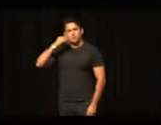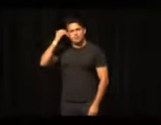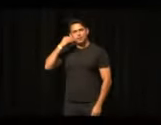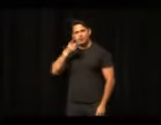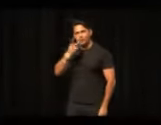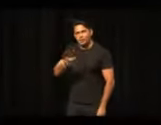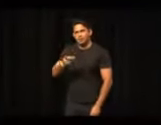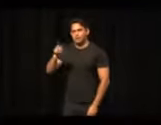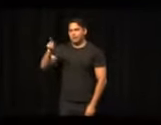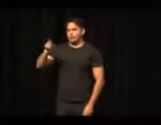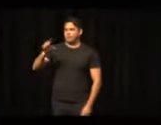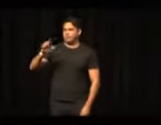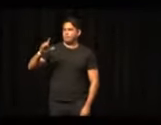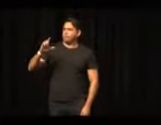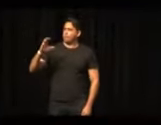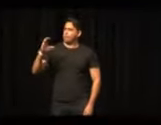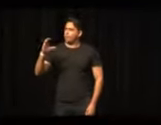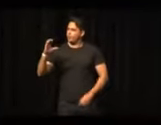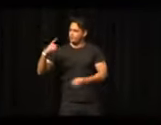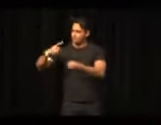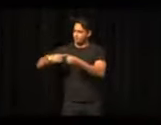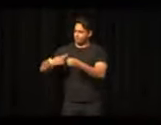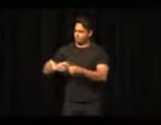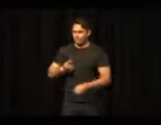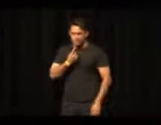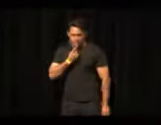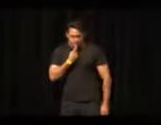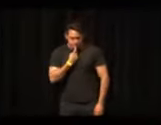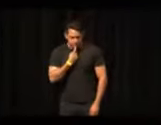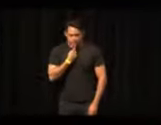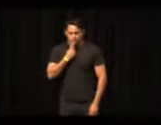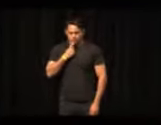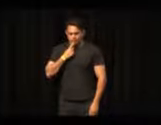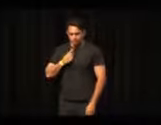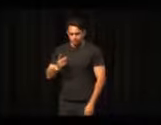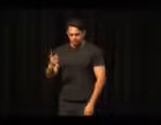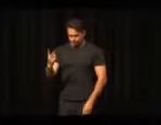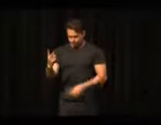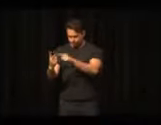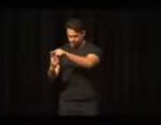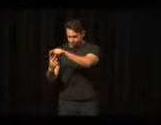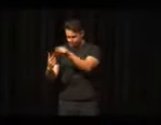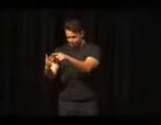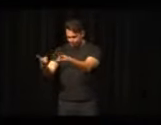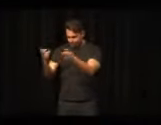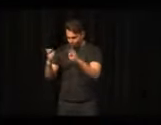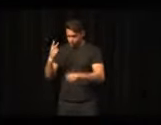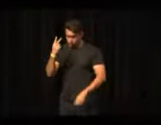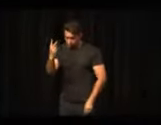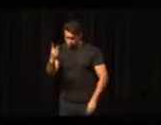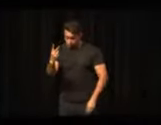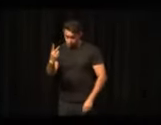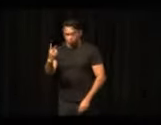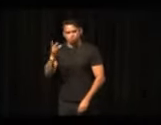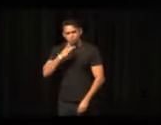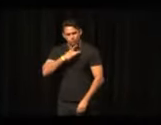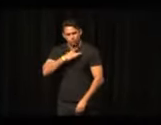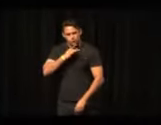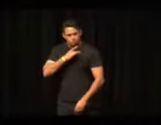con la implementación del Peking Campaign, nosotros conseguimos distinguir dos acciones que nosotros consideramos que